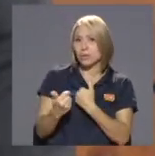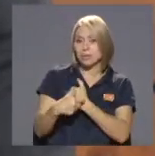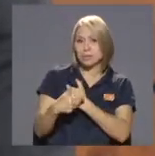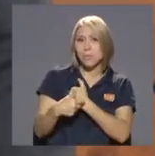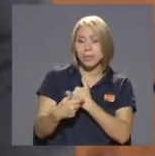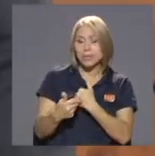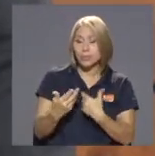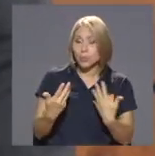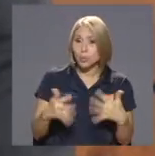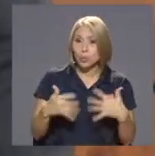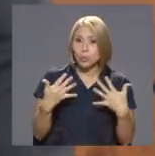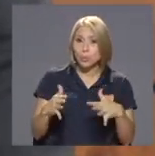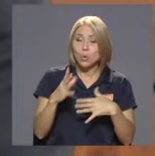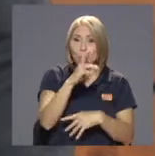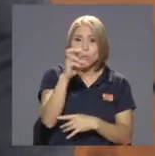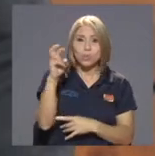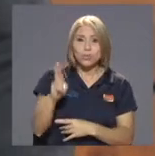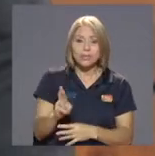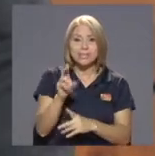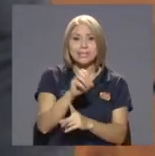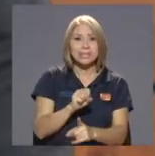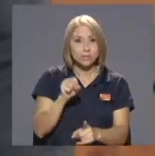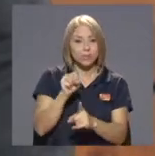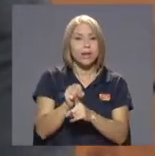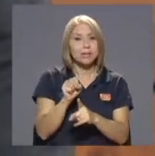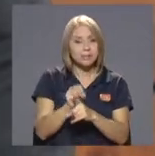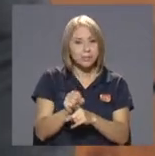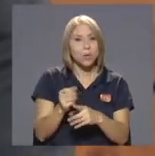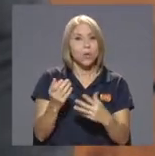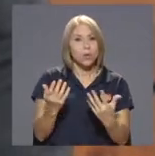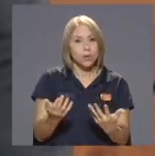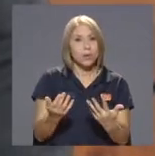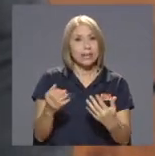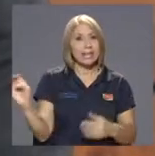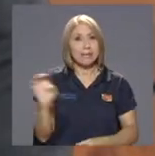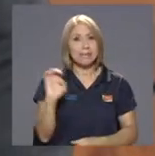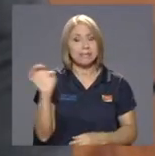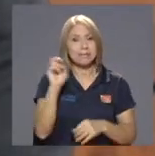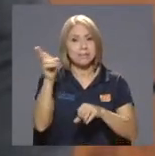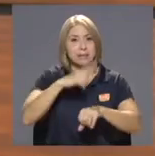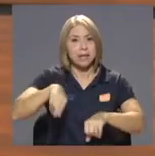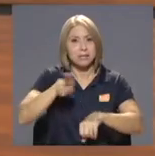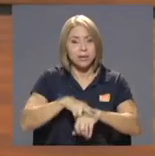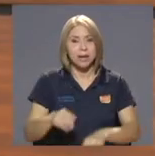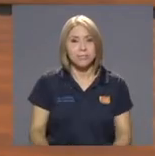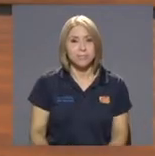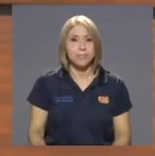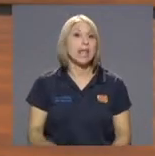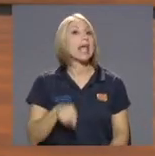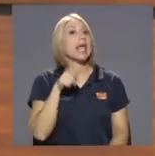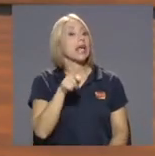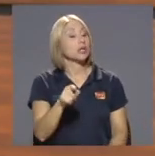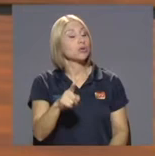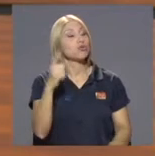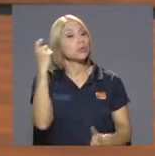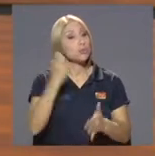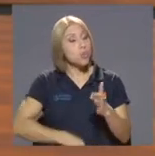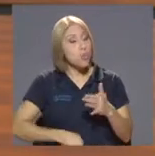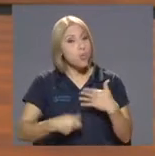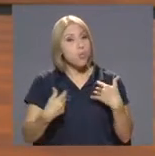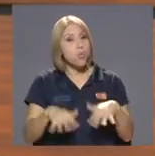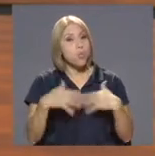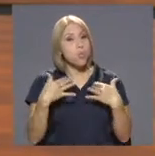verdaderamente la situación es de emergencia nacional? Eso es lo que más nos golpea. O sea, todos los